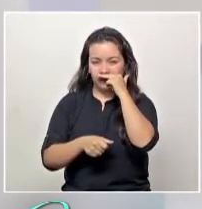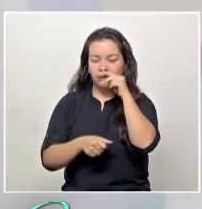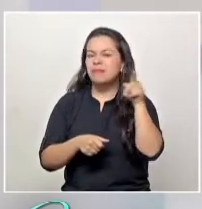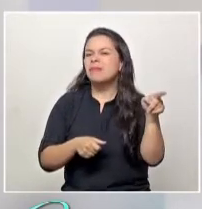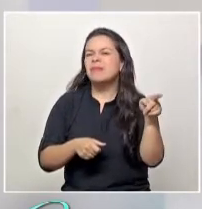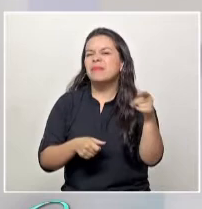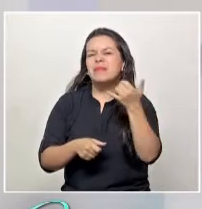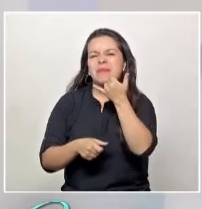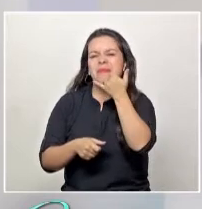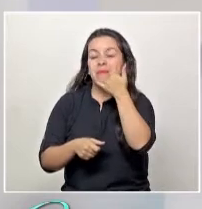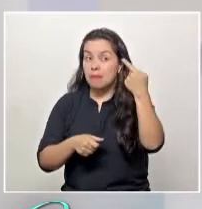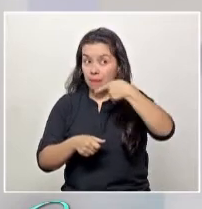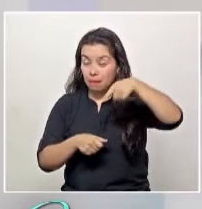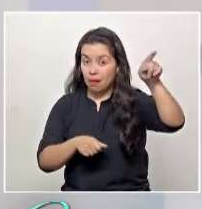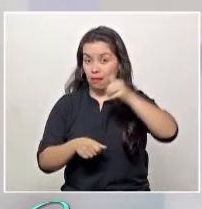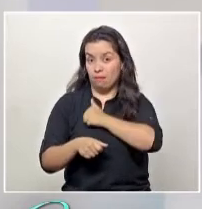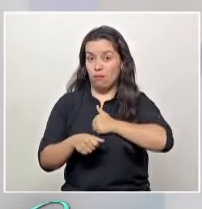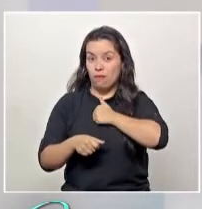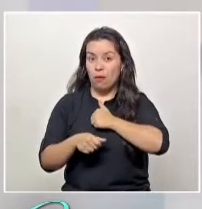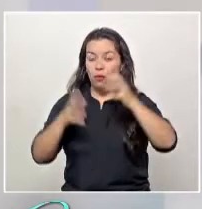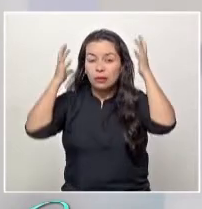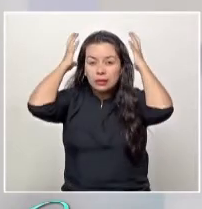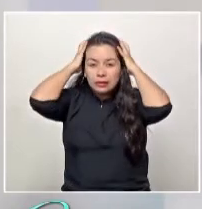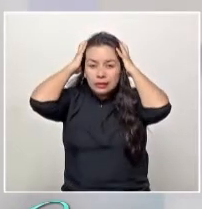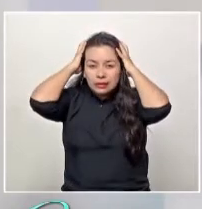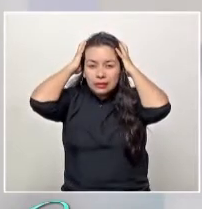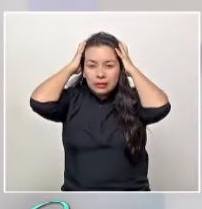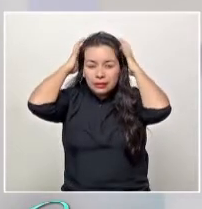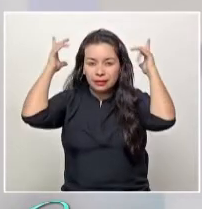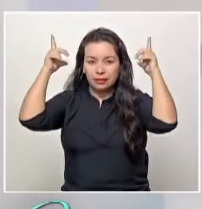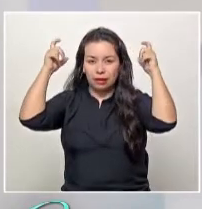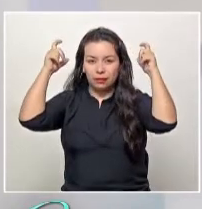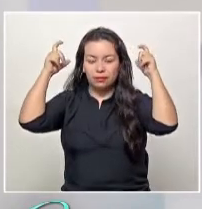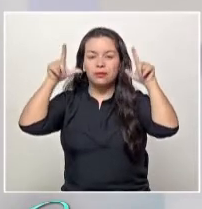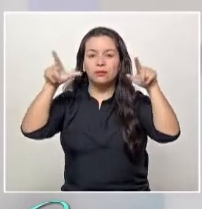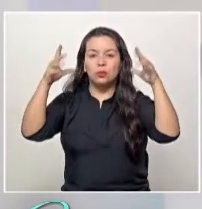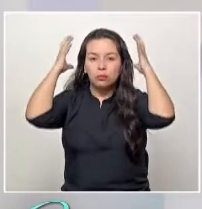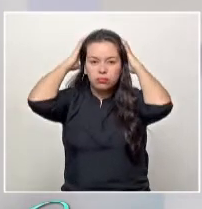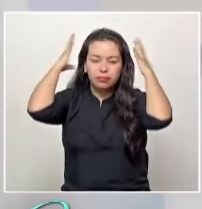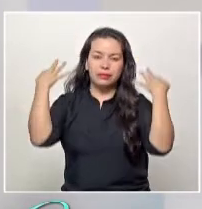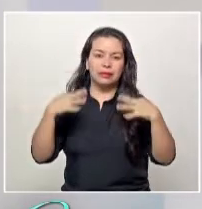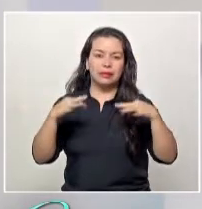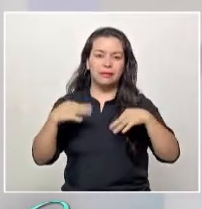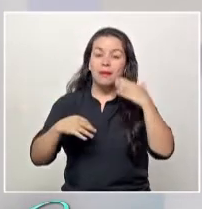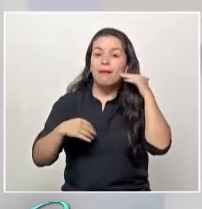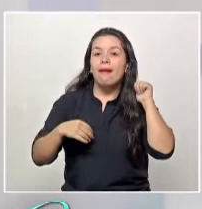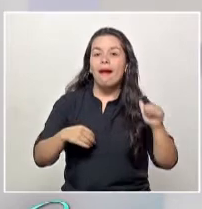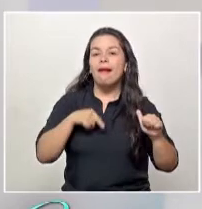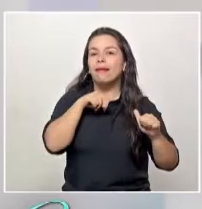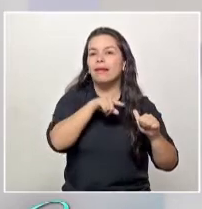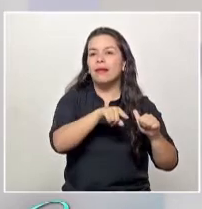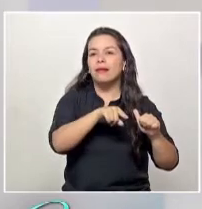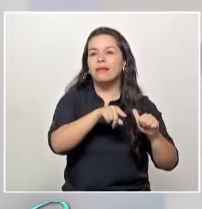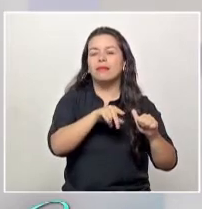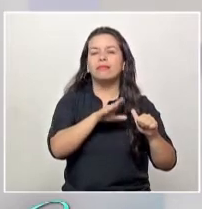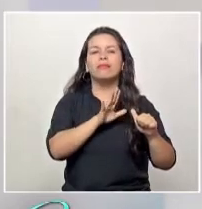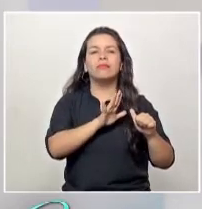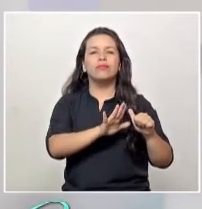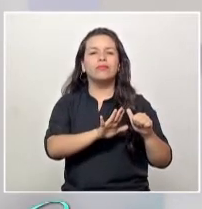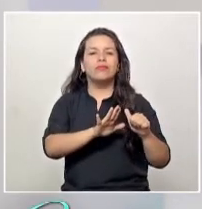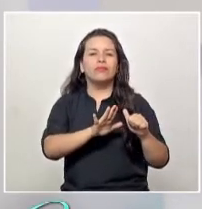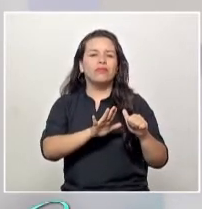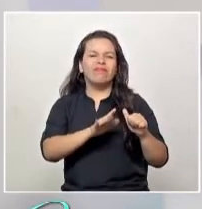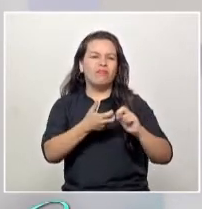la mandó a hacer un TAC cerebral simple, ya que la niña no tiene el mismo crecimiento de la